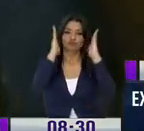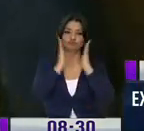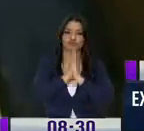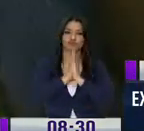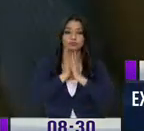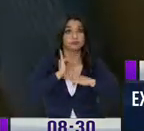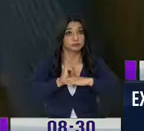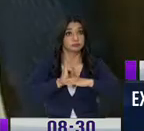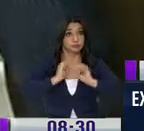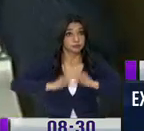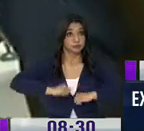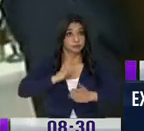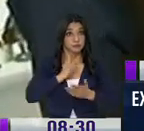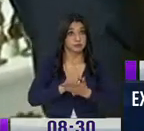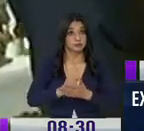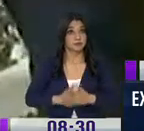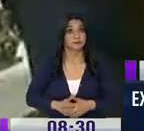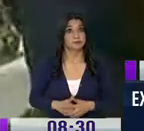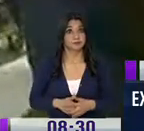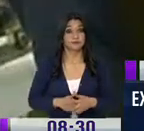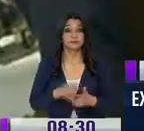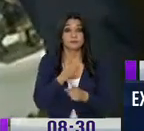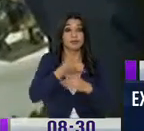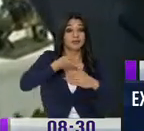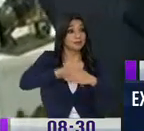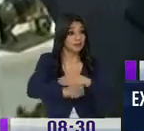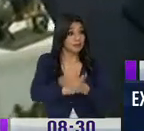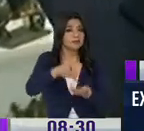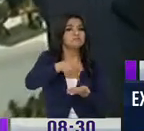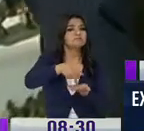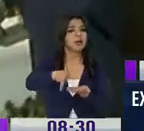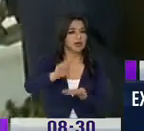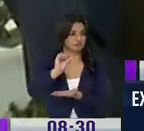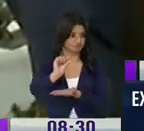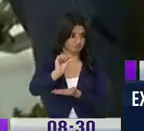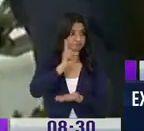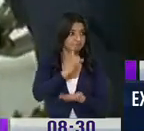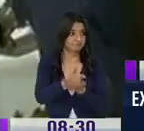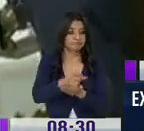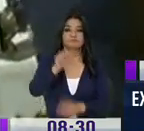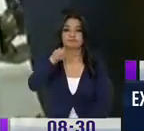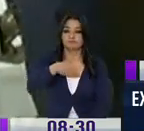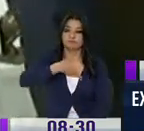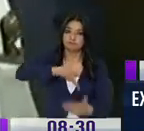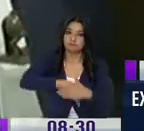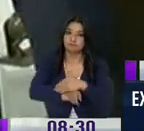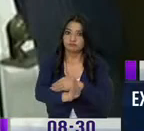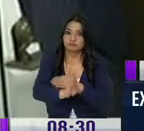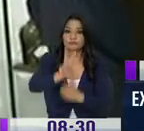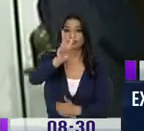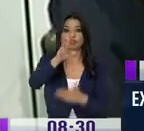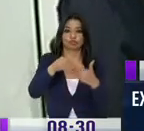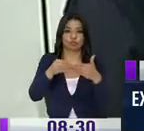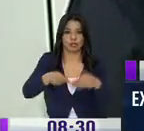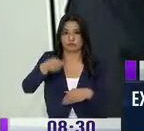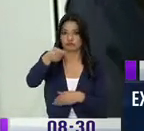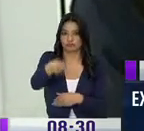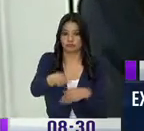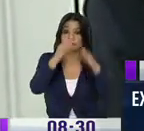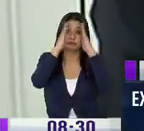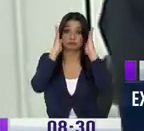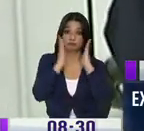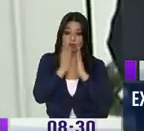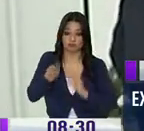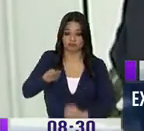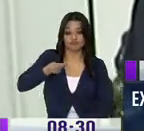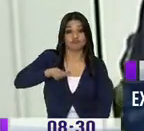a las monjitas que viven en este lugar. Por eso la entrada tiene un pequeño costo para la ciudadanía. Sí, es una donación de $2 que las monjitas van a